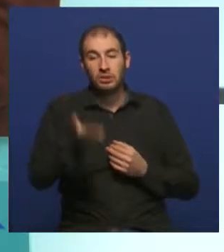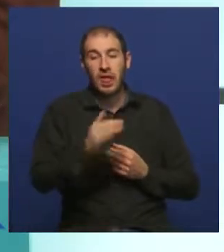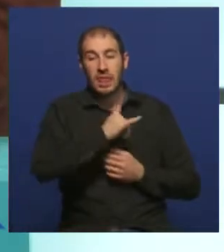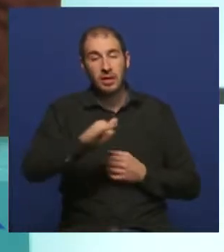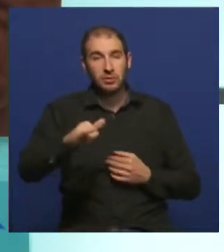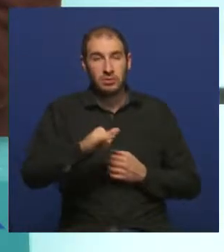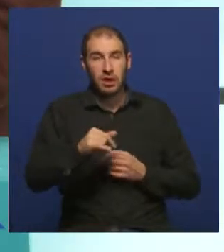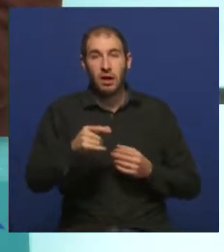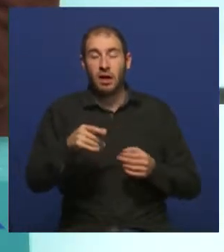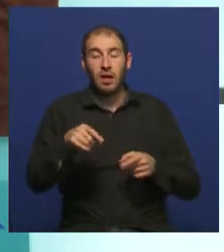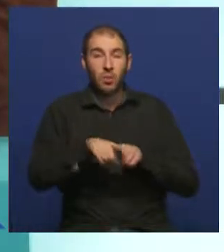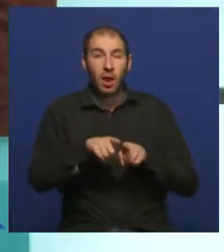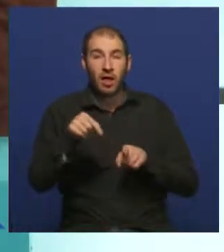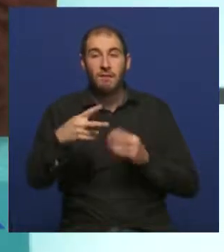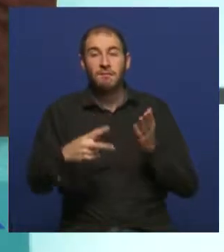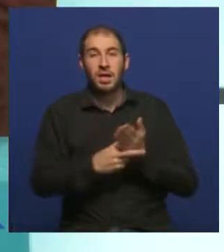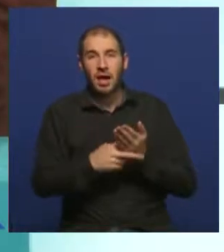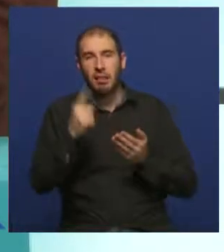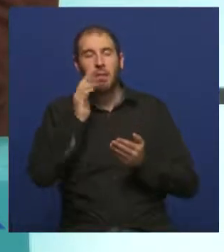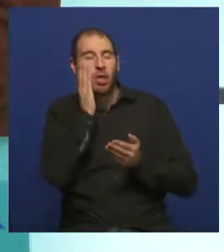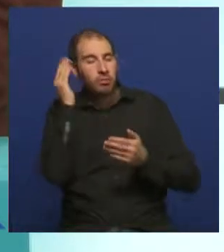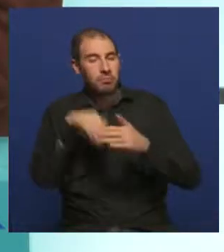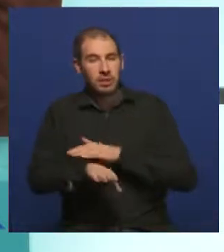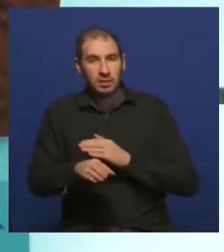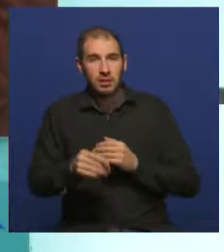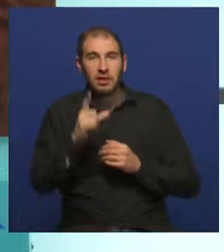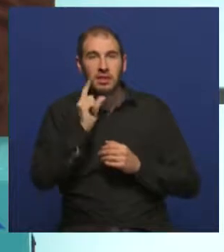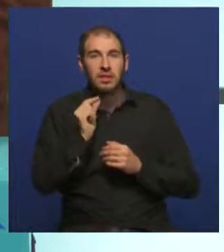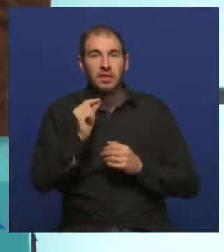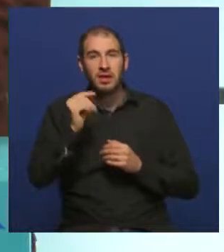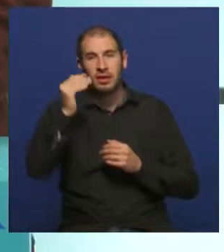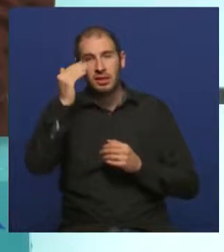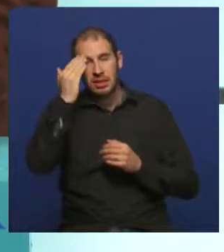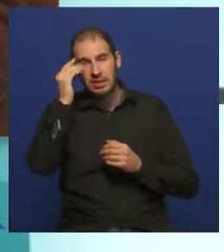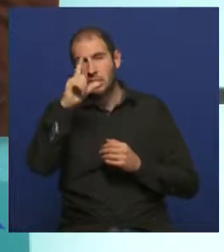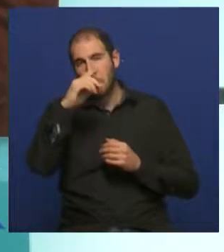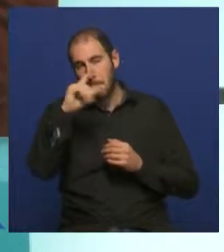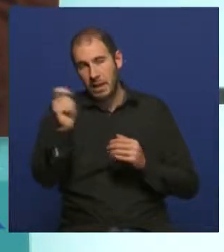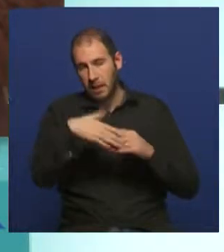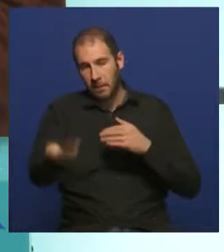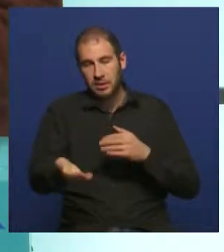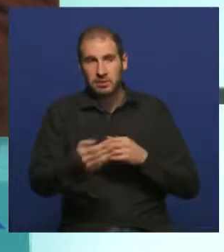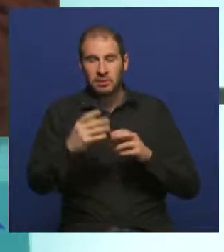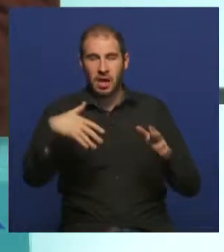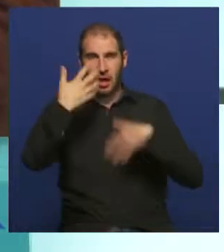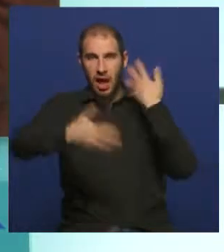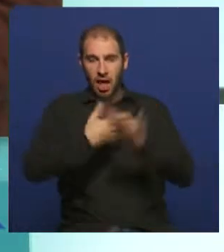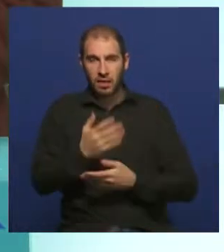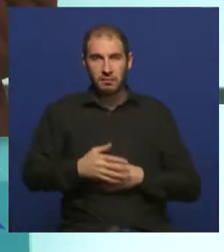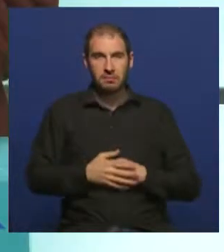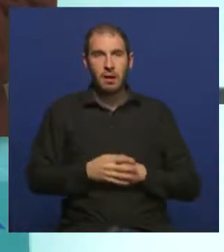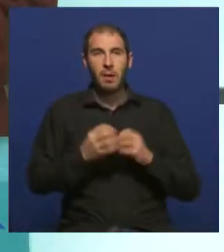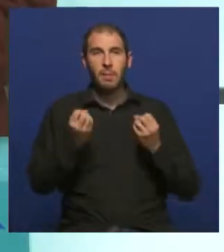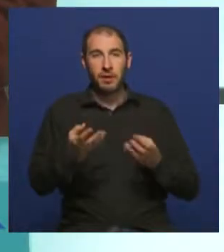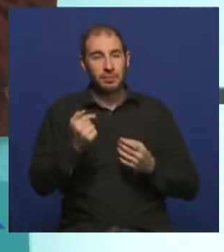denuncia de esta característica y el fiscal lo archive a los 10, a los 15 o al mes. Claro. El escándalo que sería, ¿no? Porque